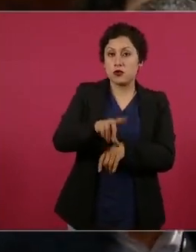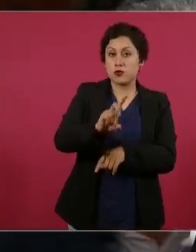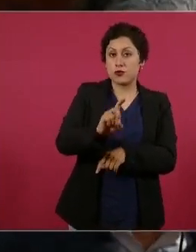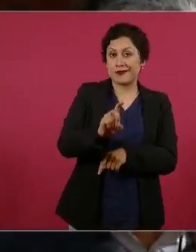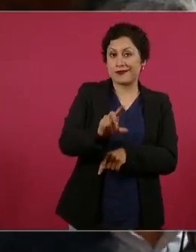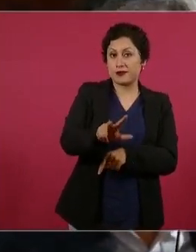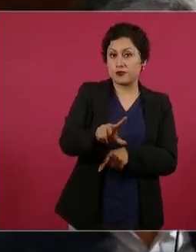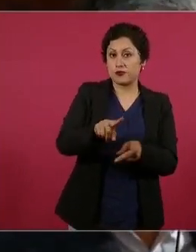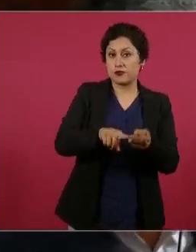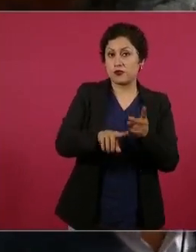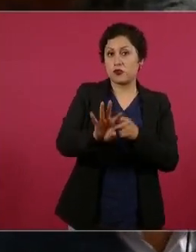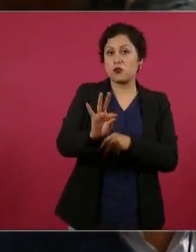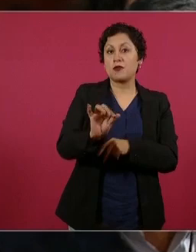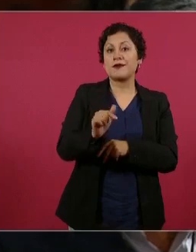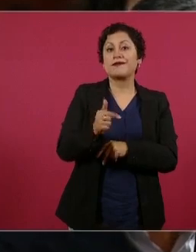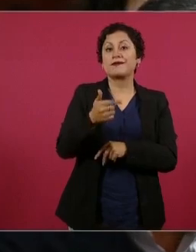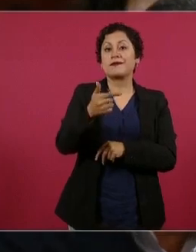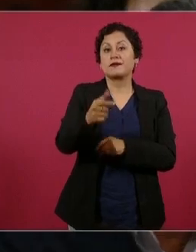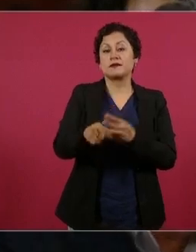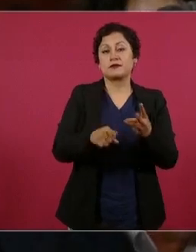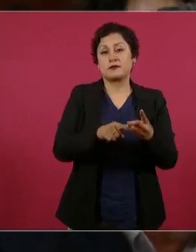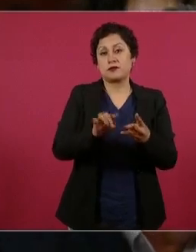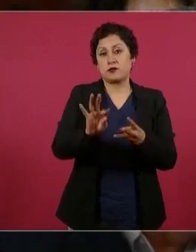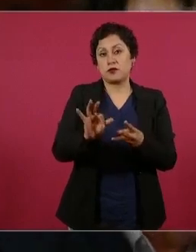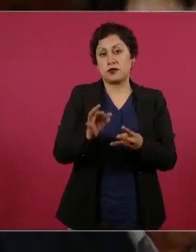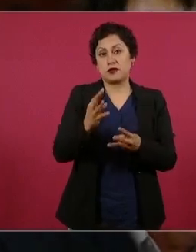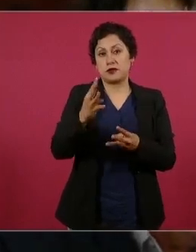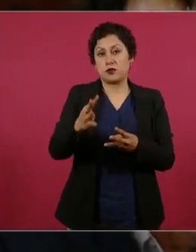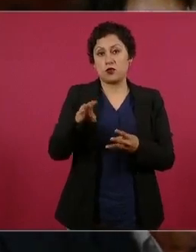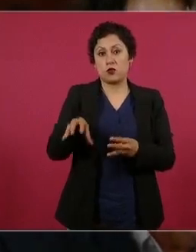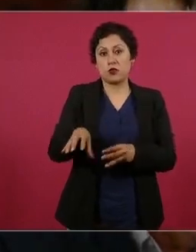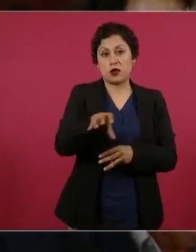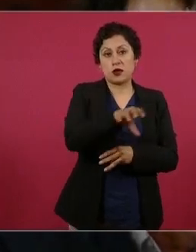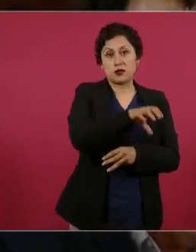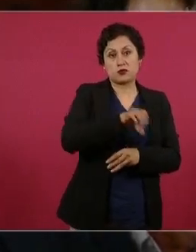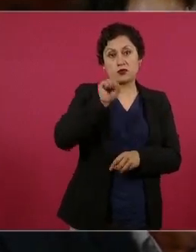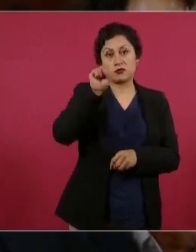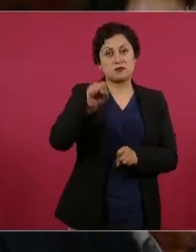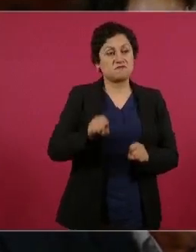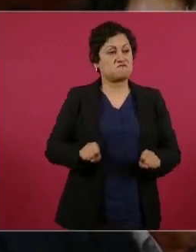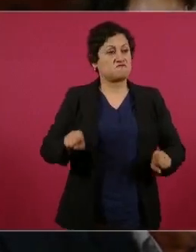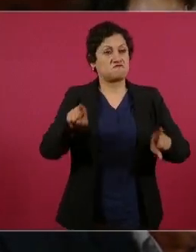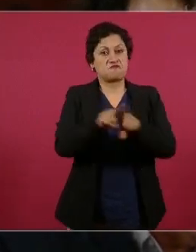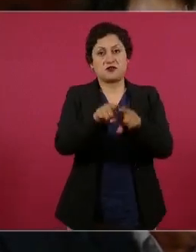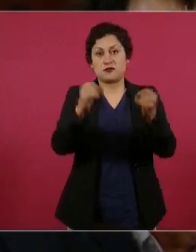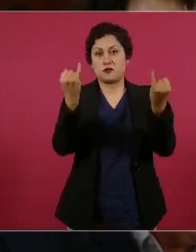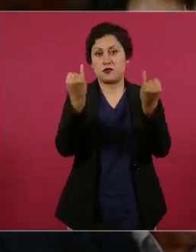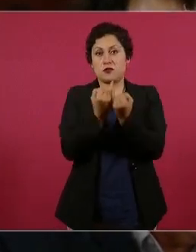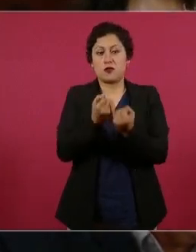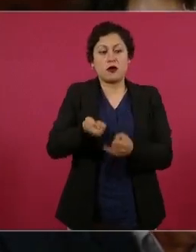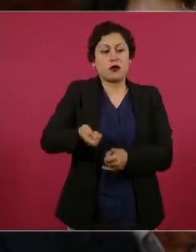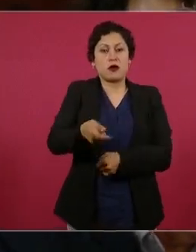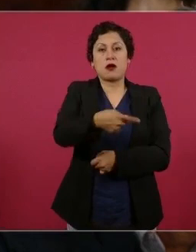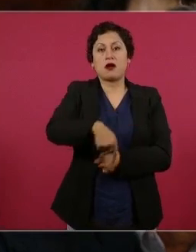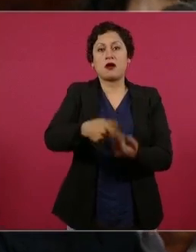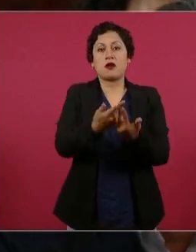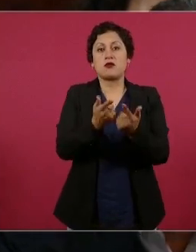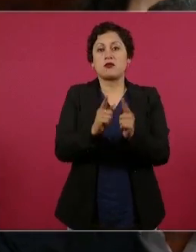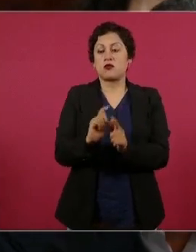38-47 y la 44 sección, donde los llamados chepes